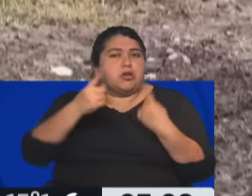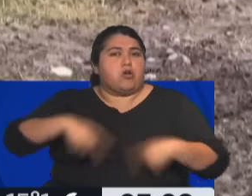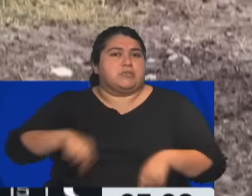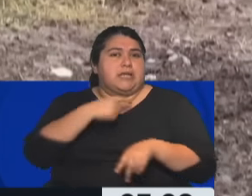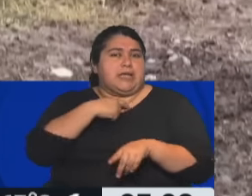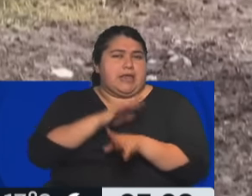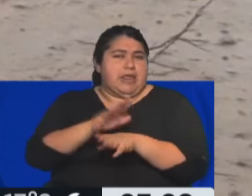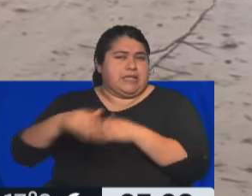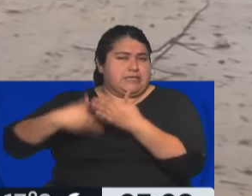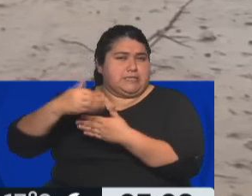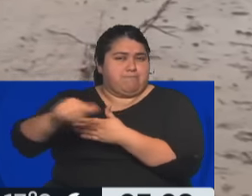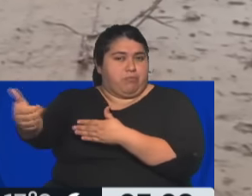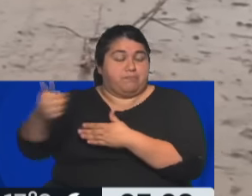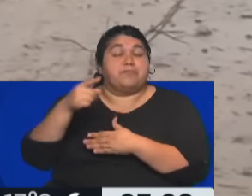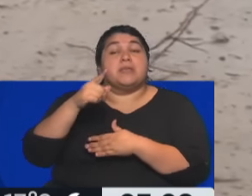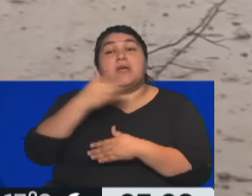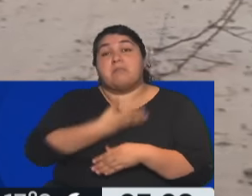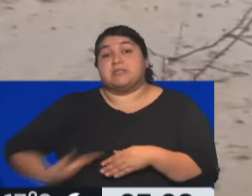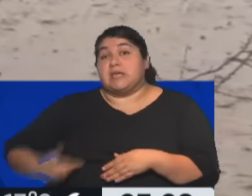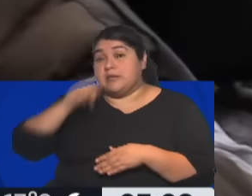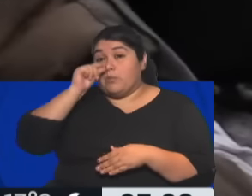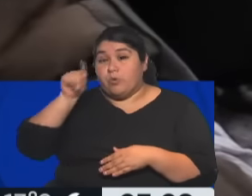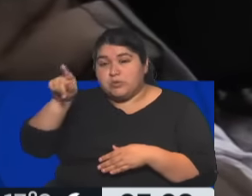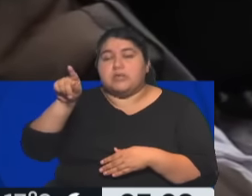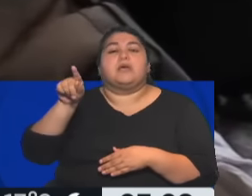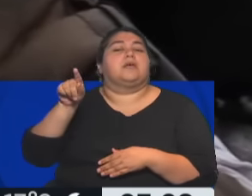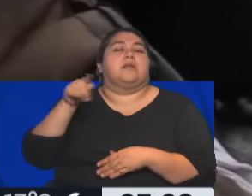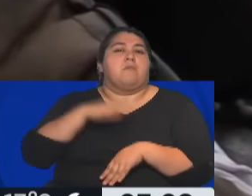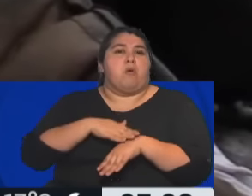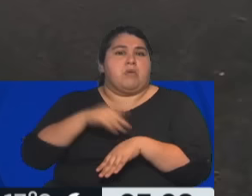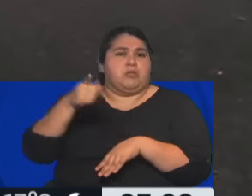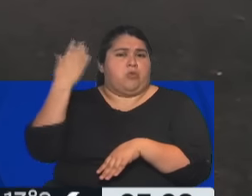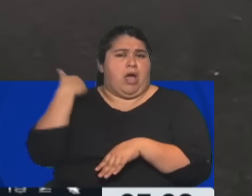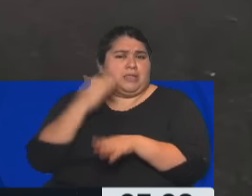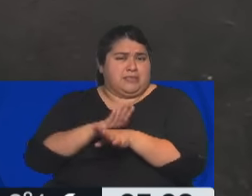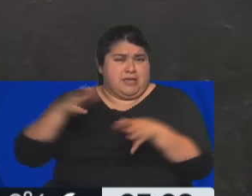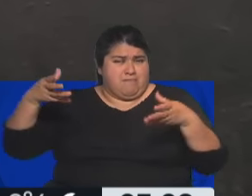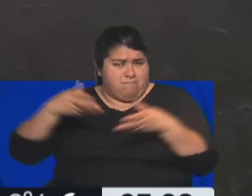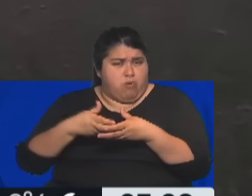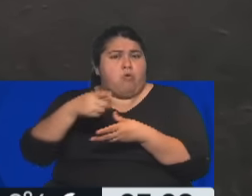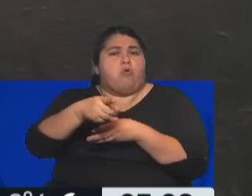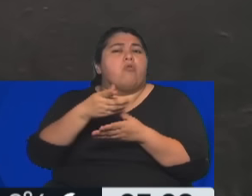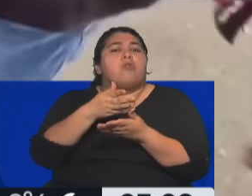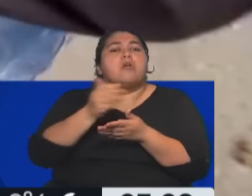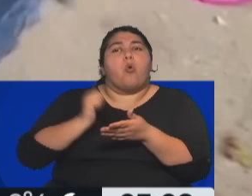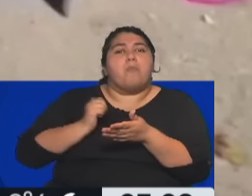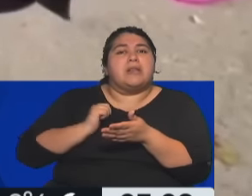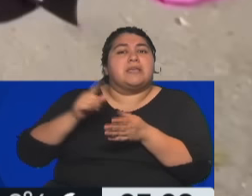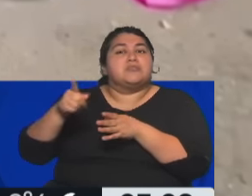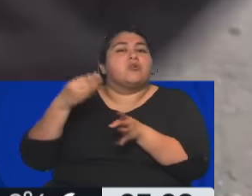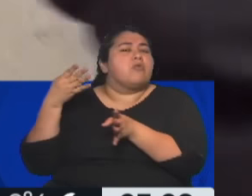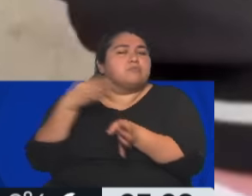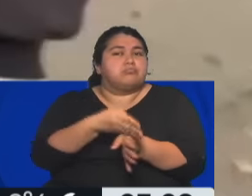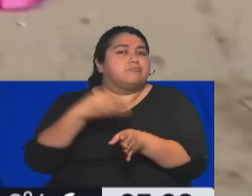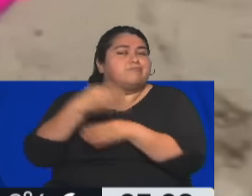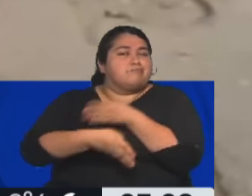inmediato. El presidente ruso Vladimir Putin pasó de proclamar la desnazificación y la desmilitarización de Ucrania a presentar